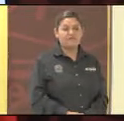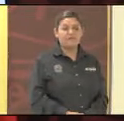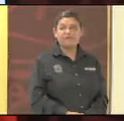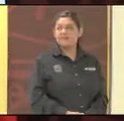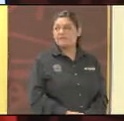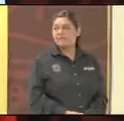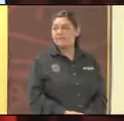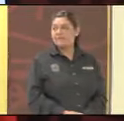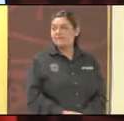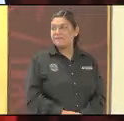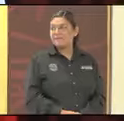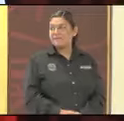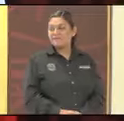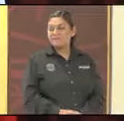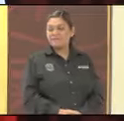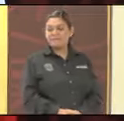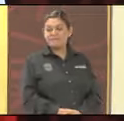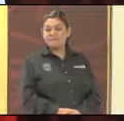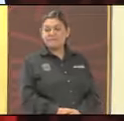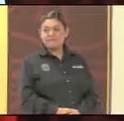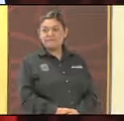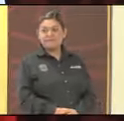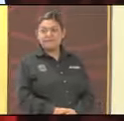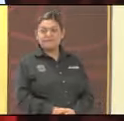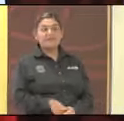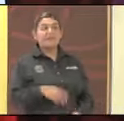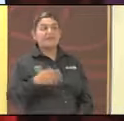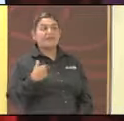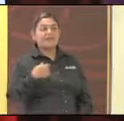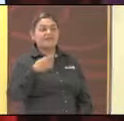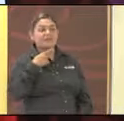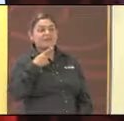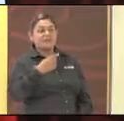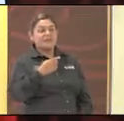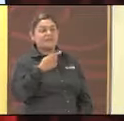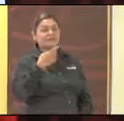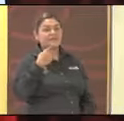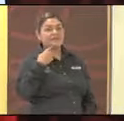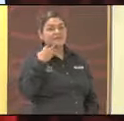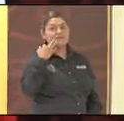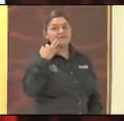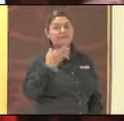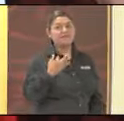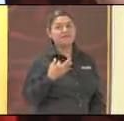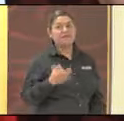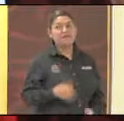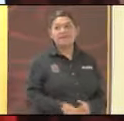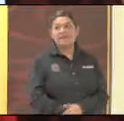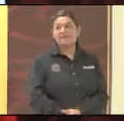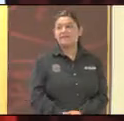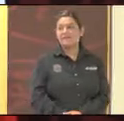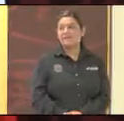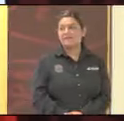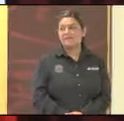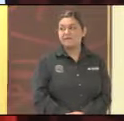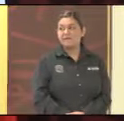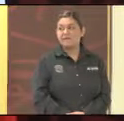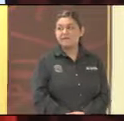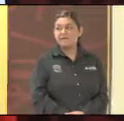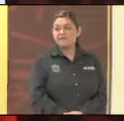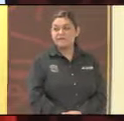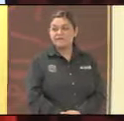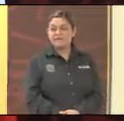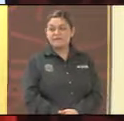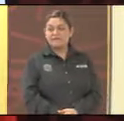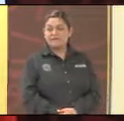Pero bueno, vamos a checarlo. Ah, les comentaba. Entonces, fíjense que... A ver, ¿está ahí la invitación?